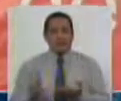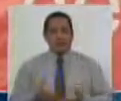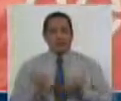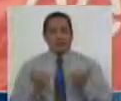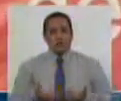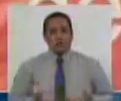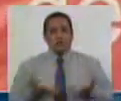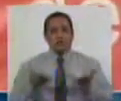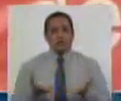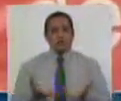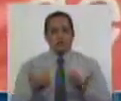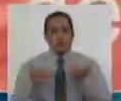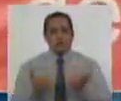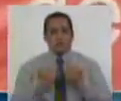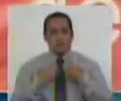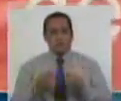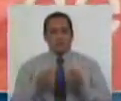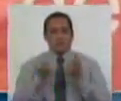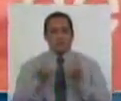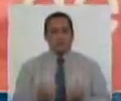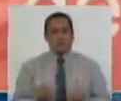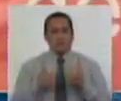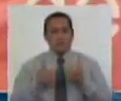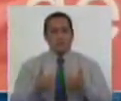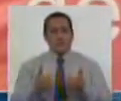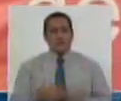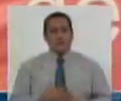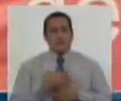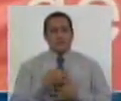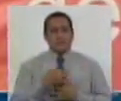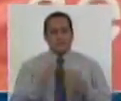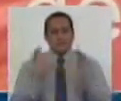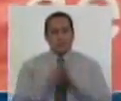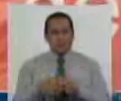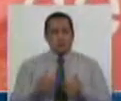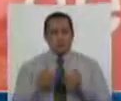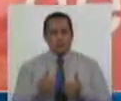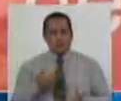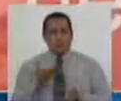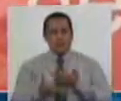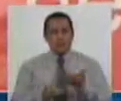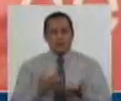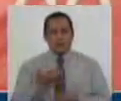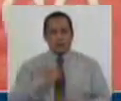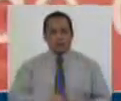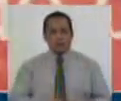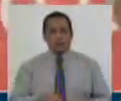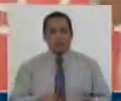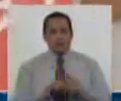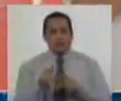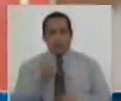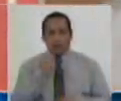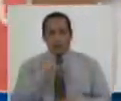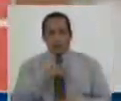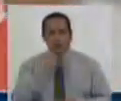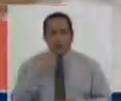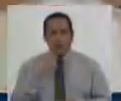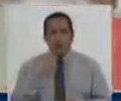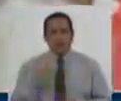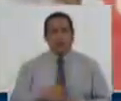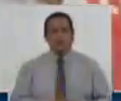estamos entregando. Esa es plata bien utilizada en el bienestar de nuestros hijos, de nuestras hijas,